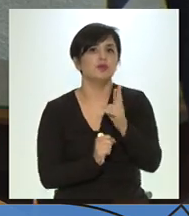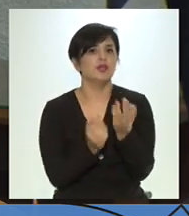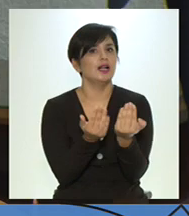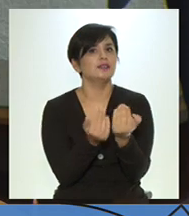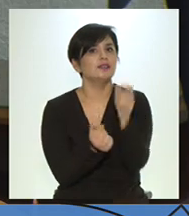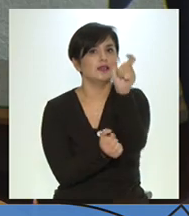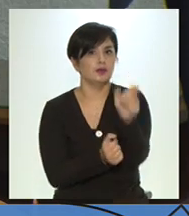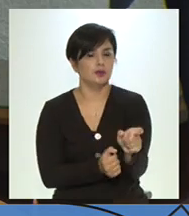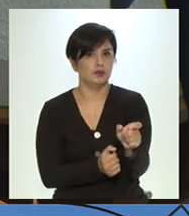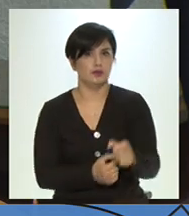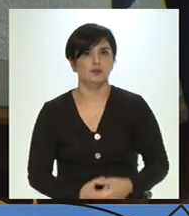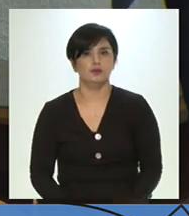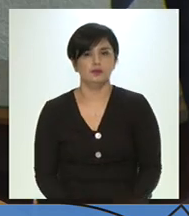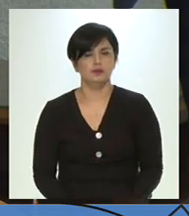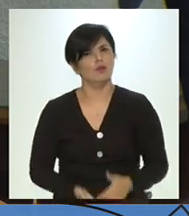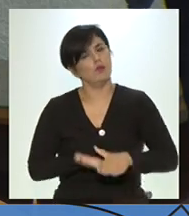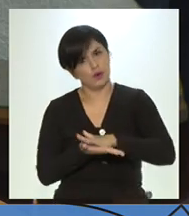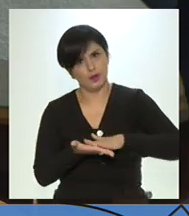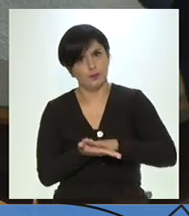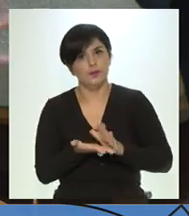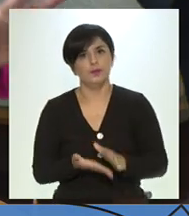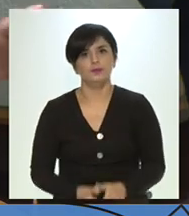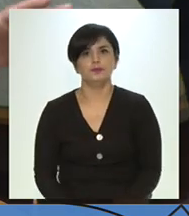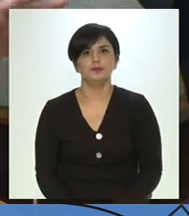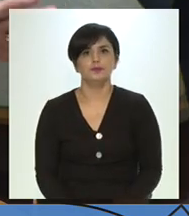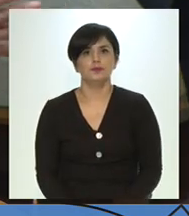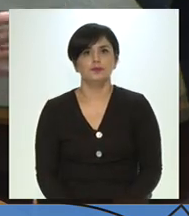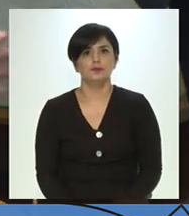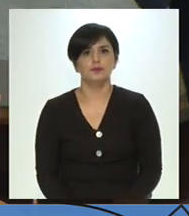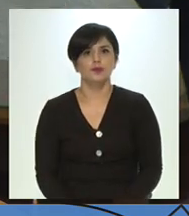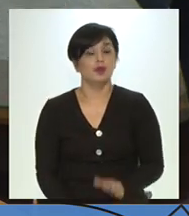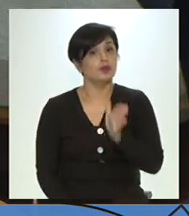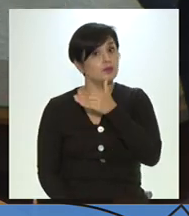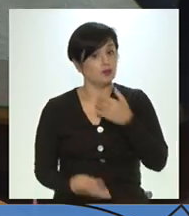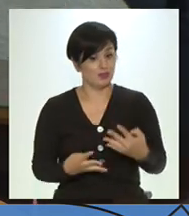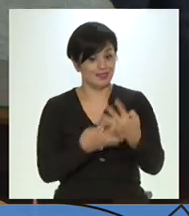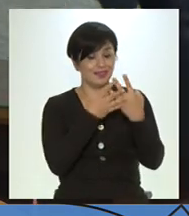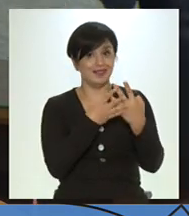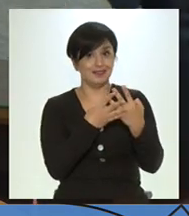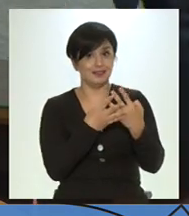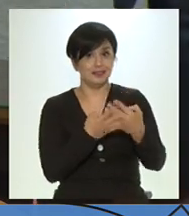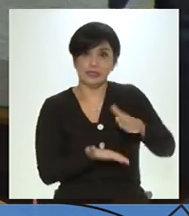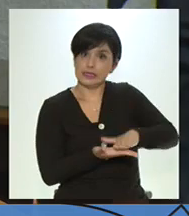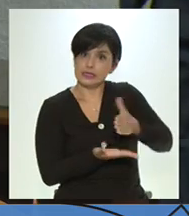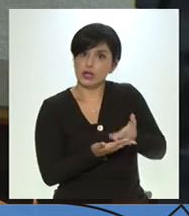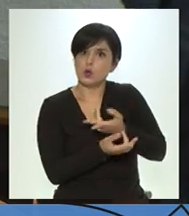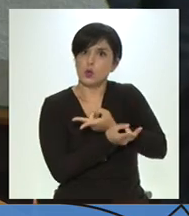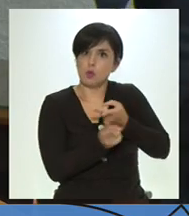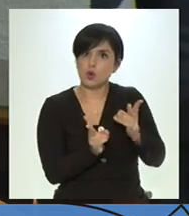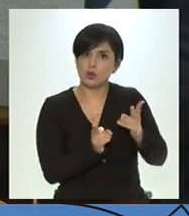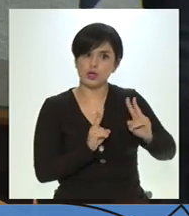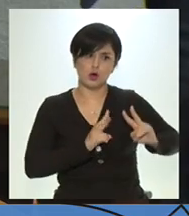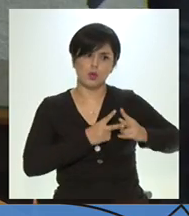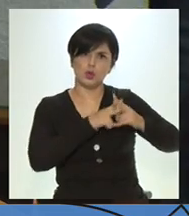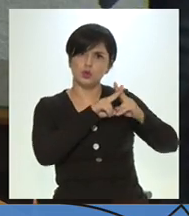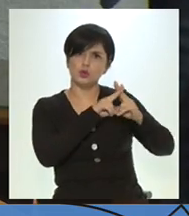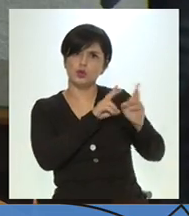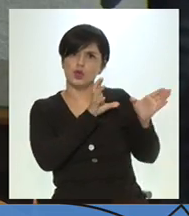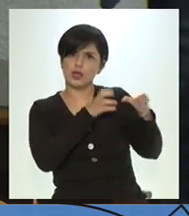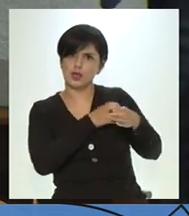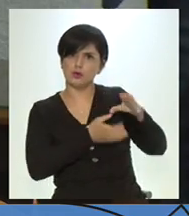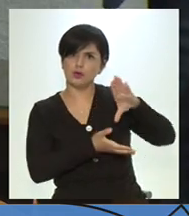personas por ejemplo si la red de salud pública construida por decenios en nuestro país